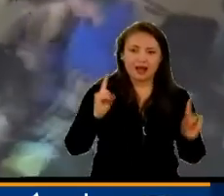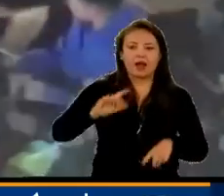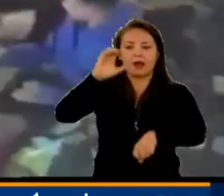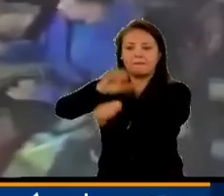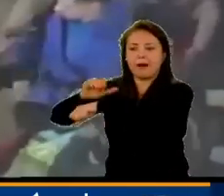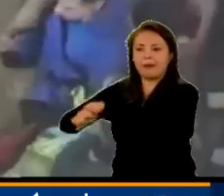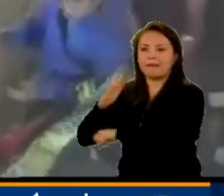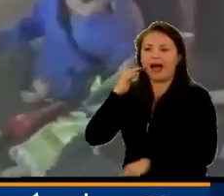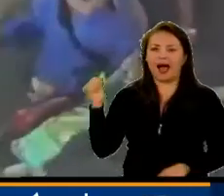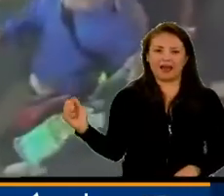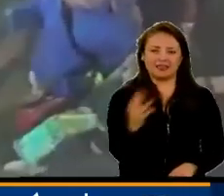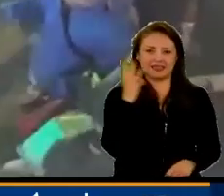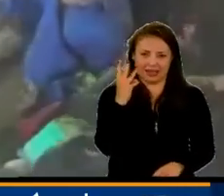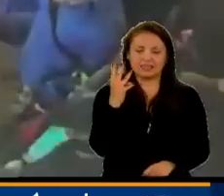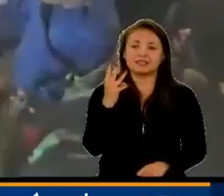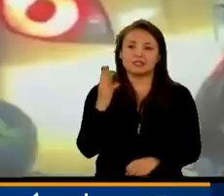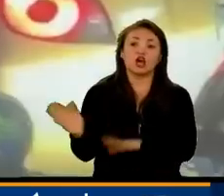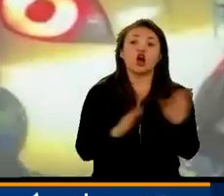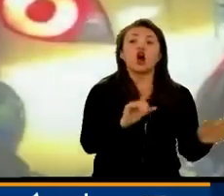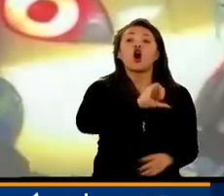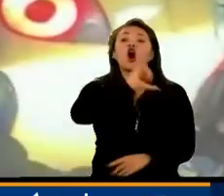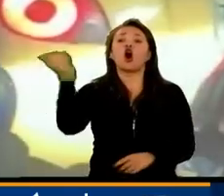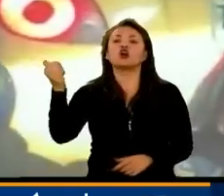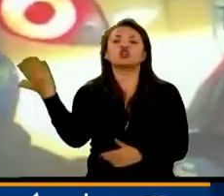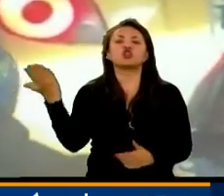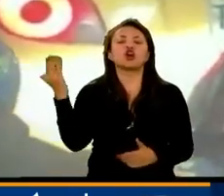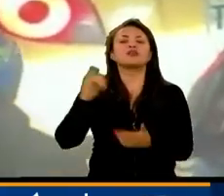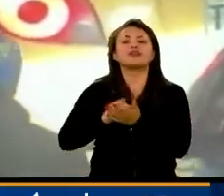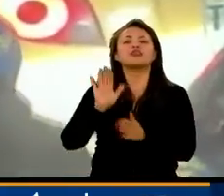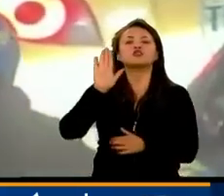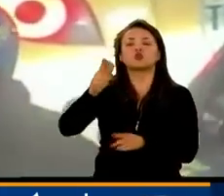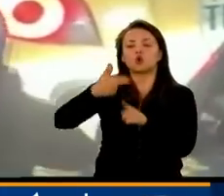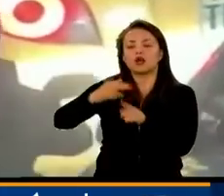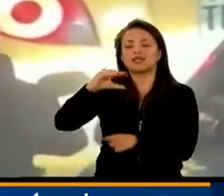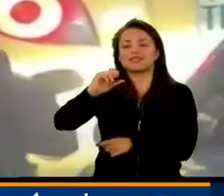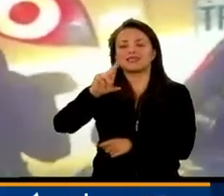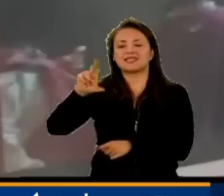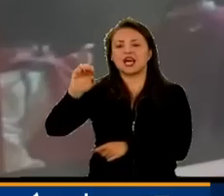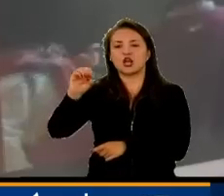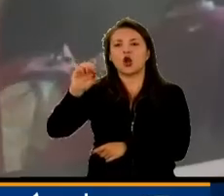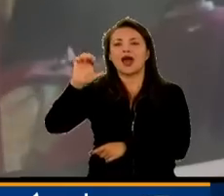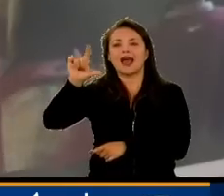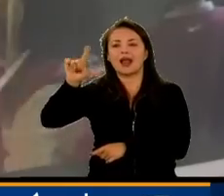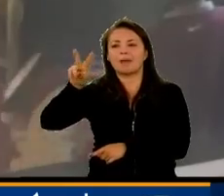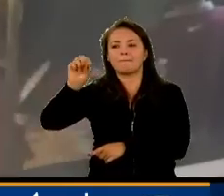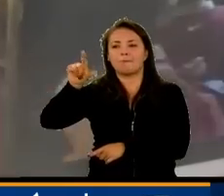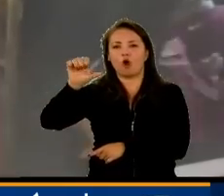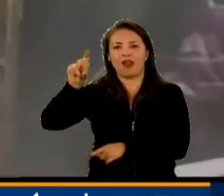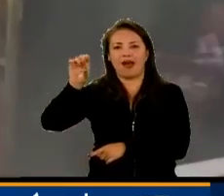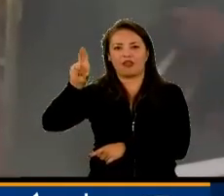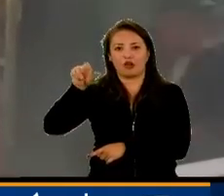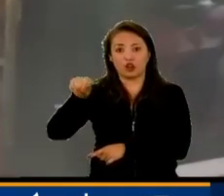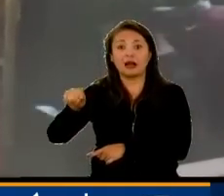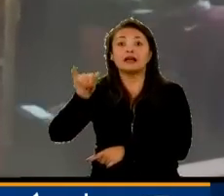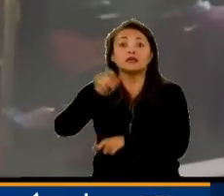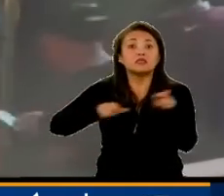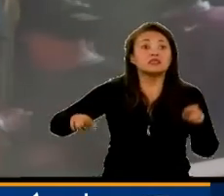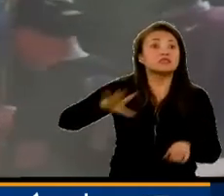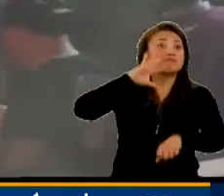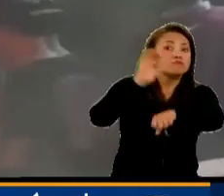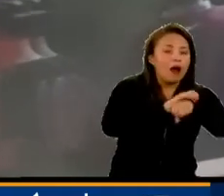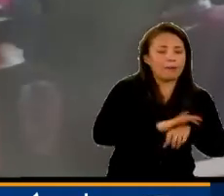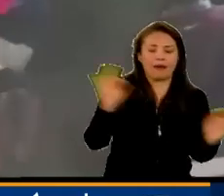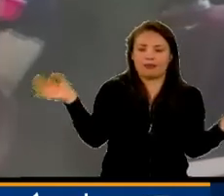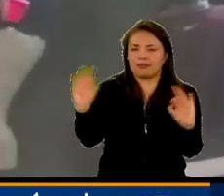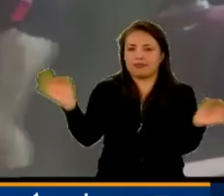tres mujeres. El otro caso se presentó en el Cerro El Volador. Ahí sí los delincuentes en este momento no han sido capturados. Eso